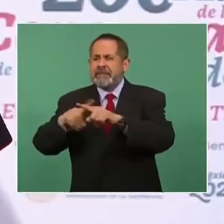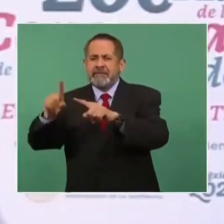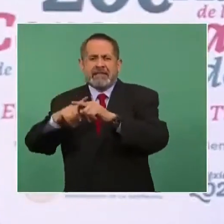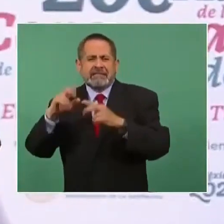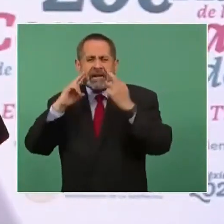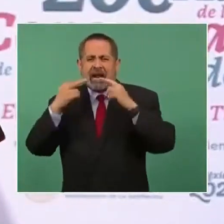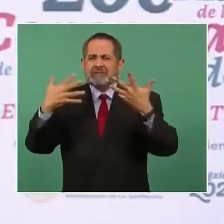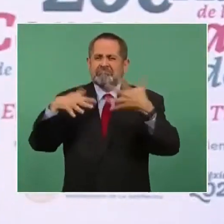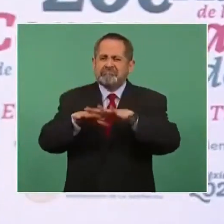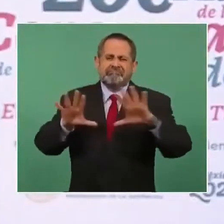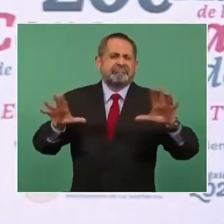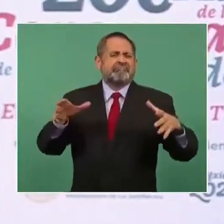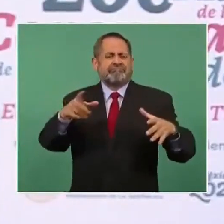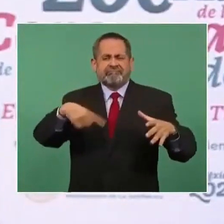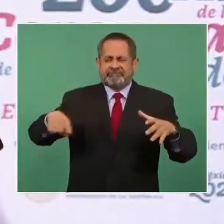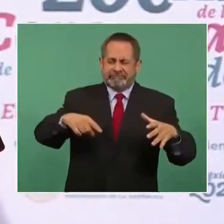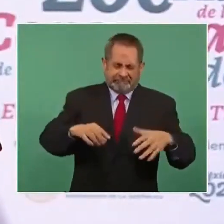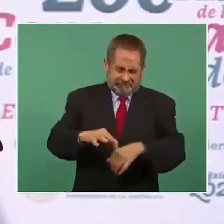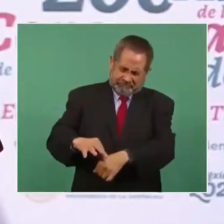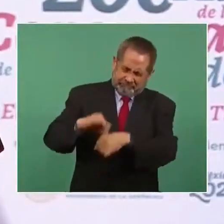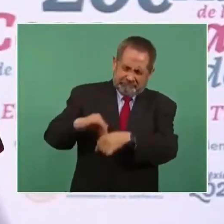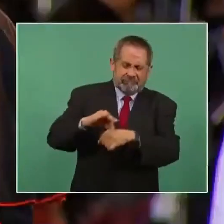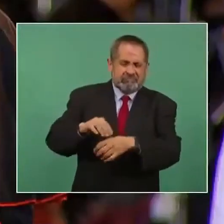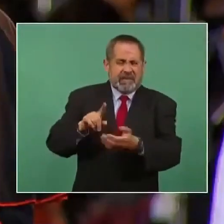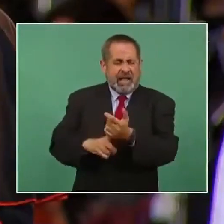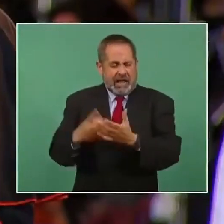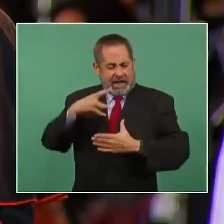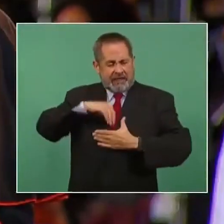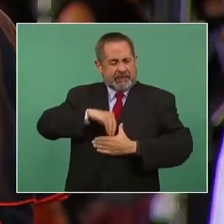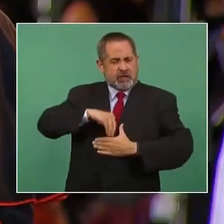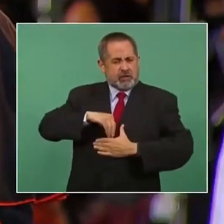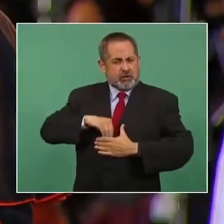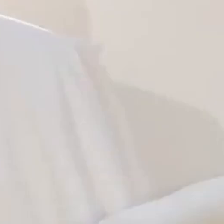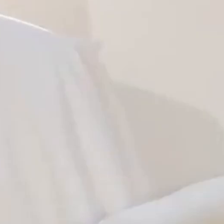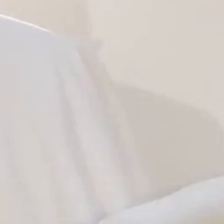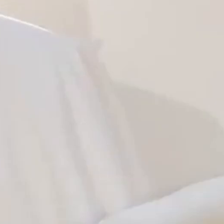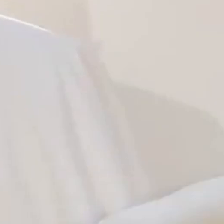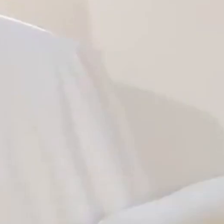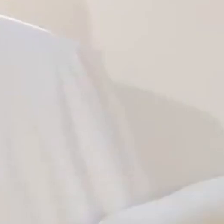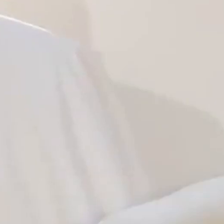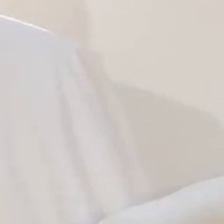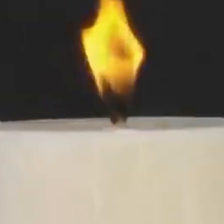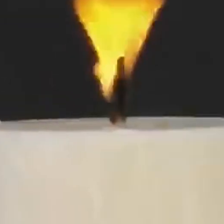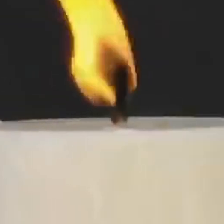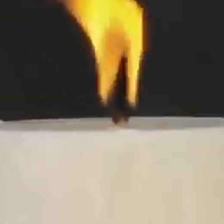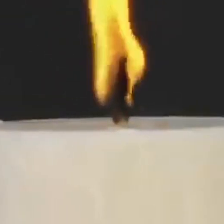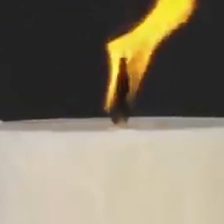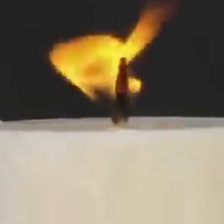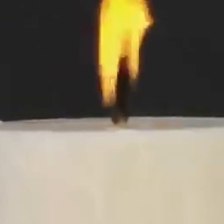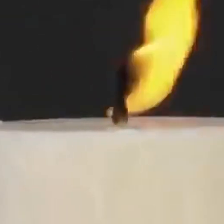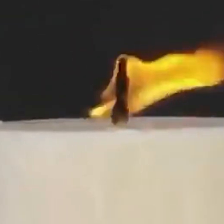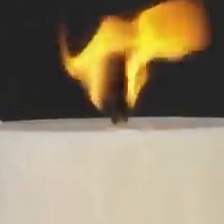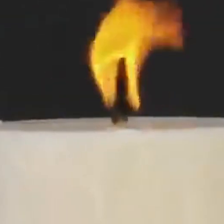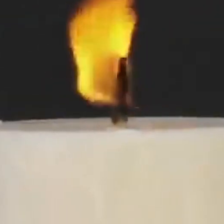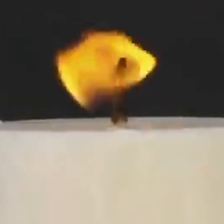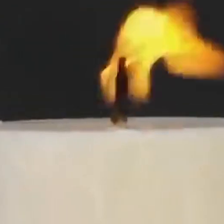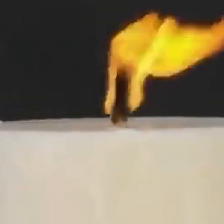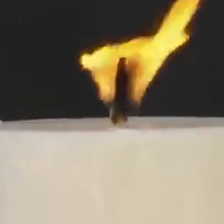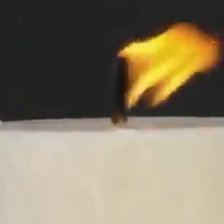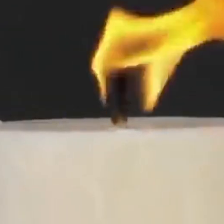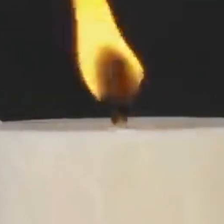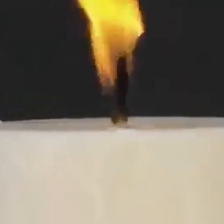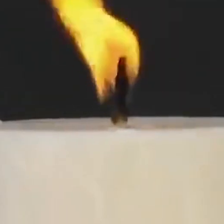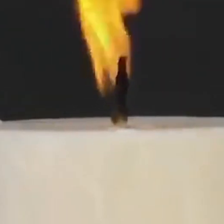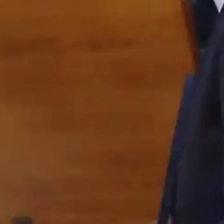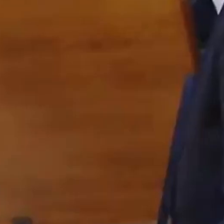muy difíciles, pero estamos en algo relativamente mejor. Una transición, se puede decir. Doctor, tengo